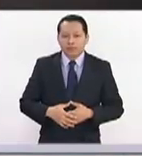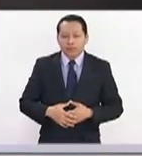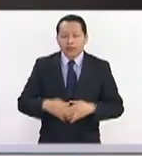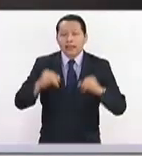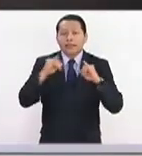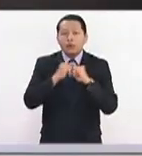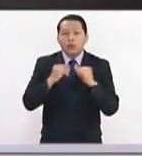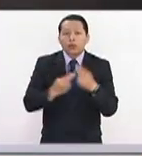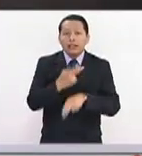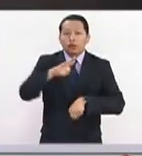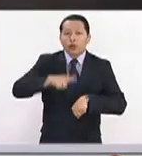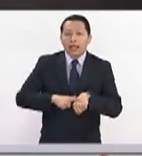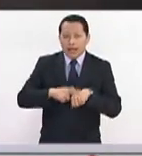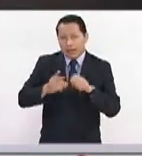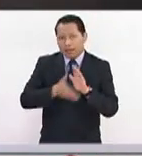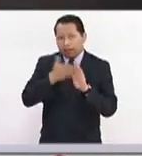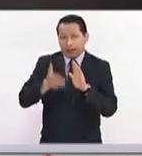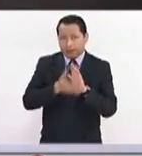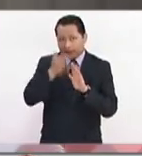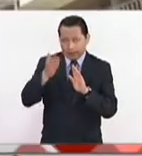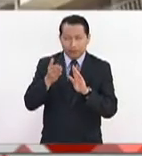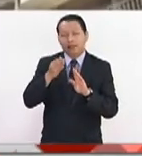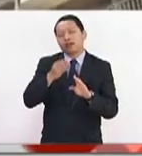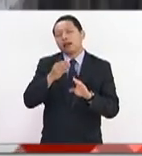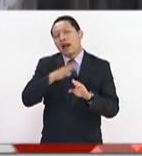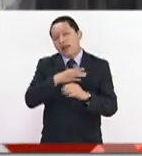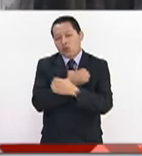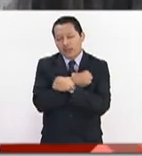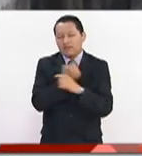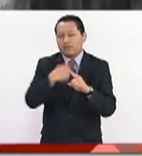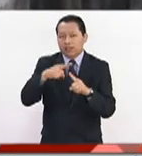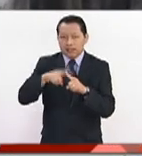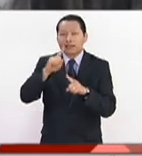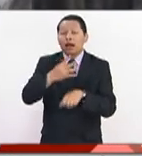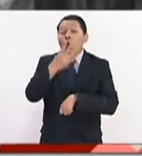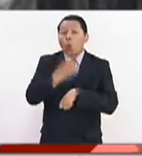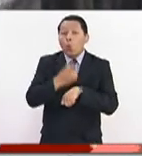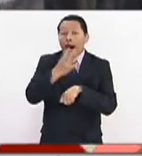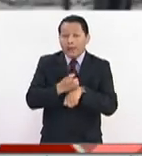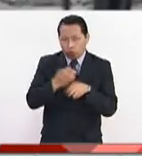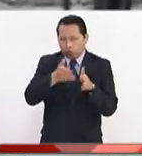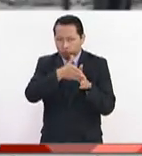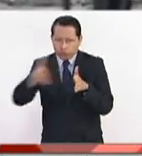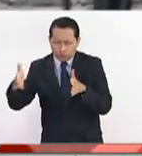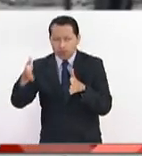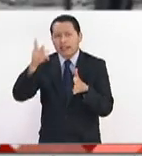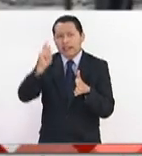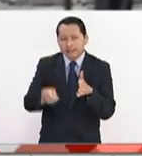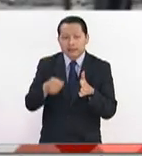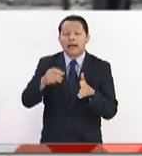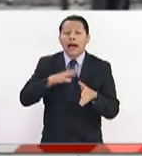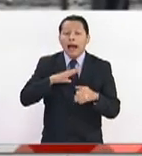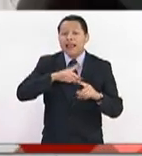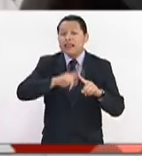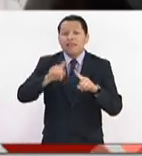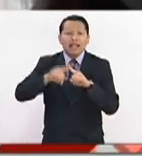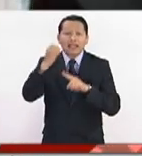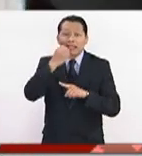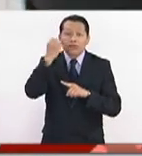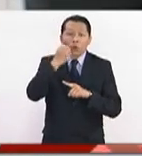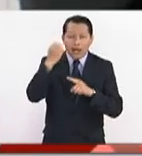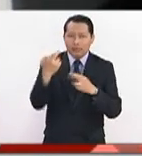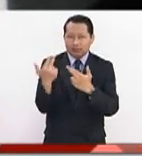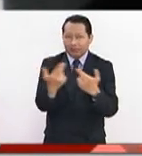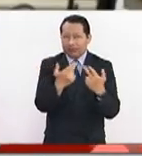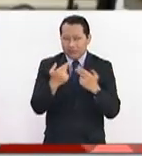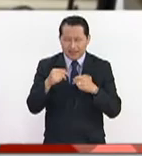El Instituto Nacional de Infraestructura Física Educativa inició la 4ª fase de atención a los planteles dañados por los sismos, esto